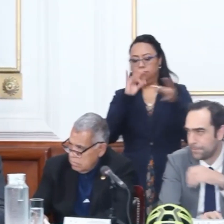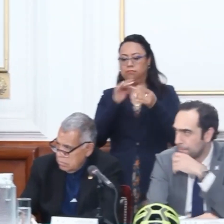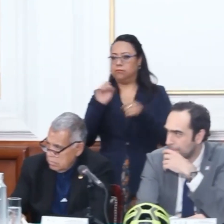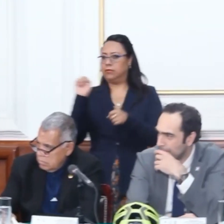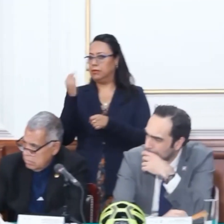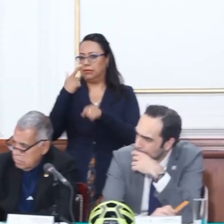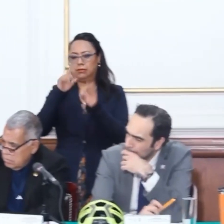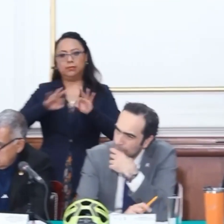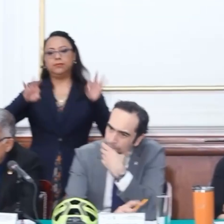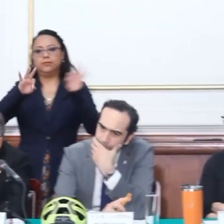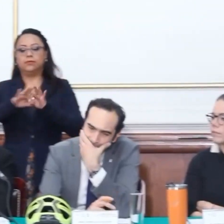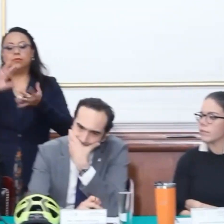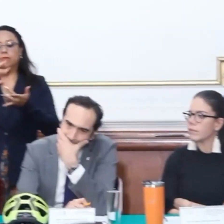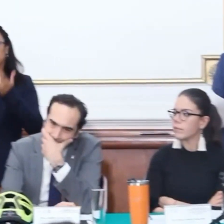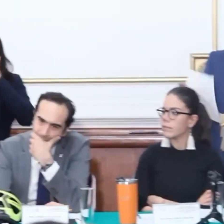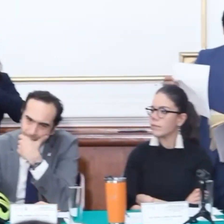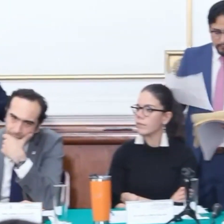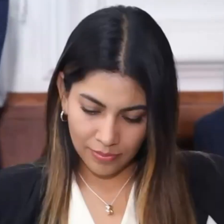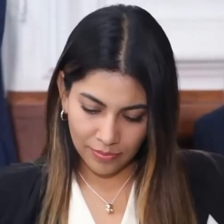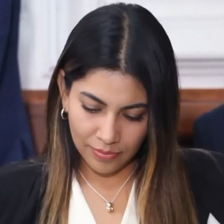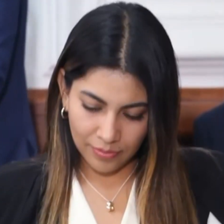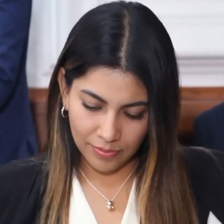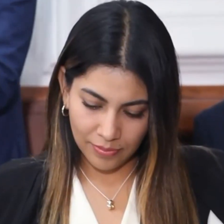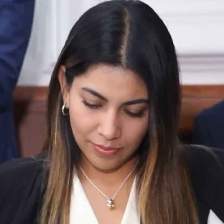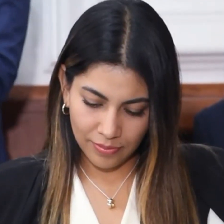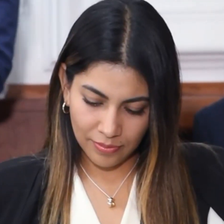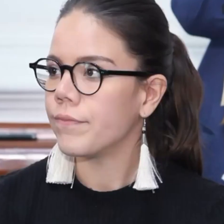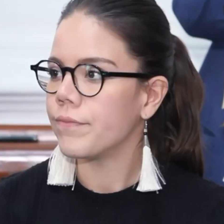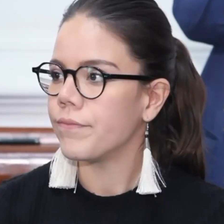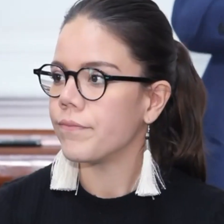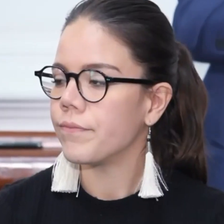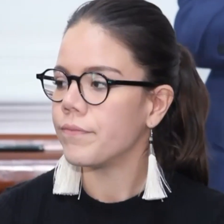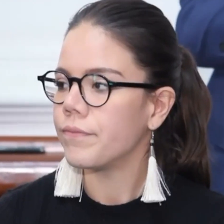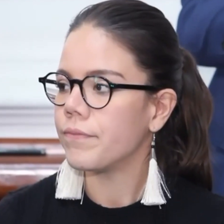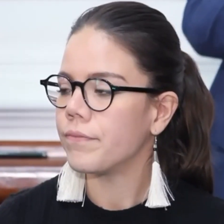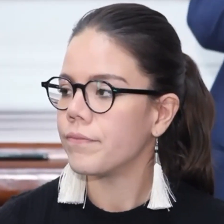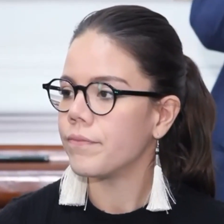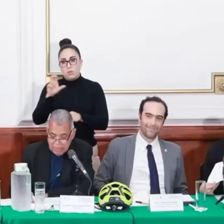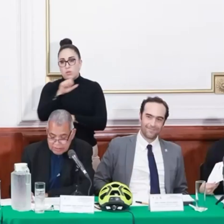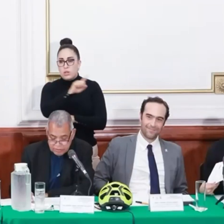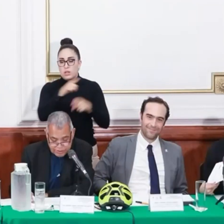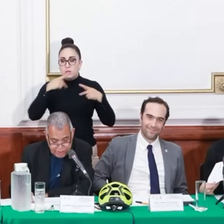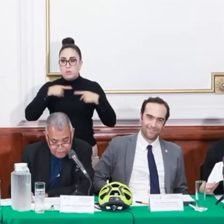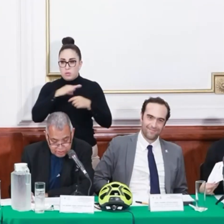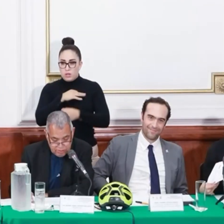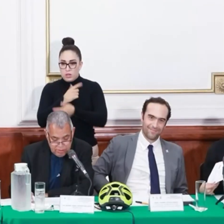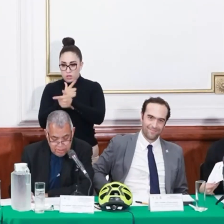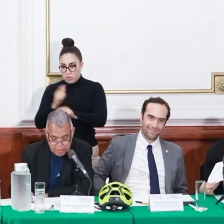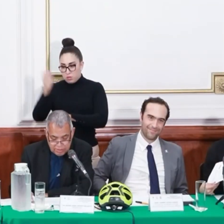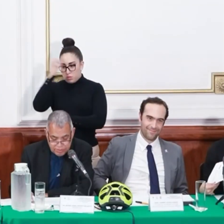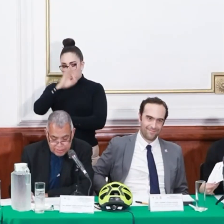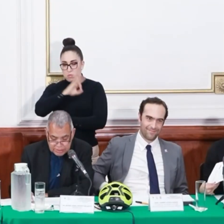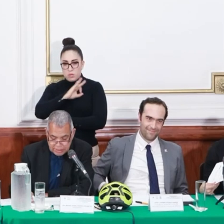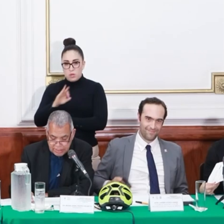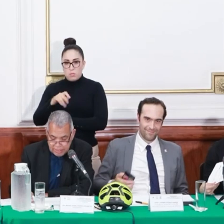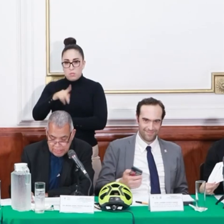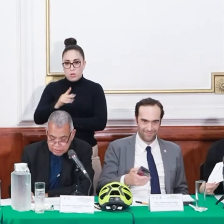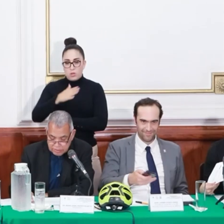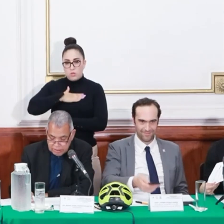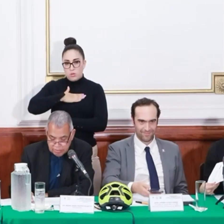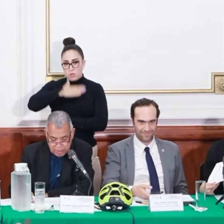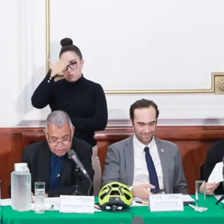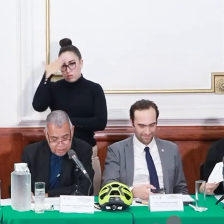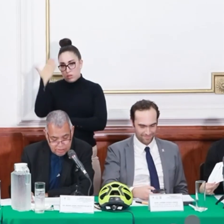las y los diputados locales manifestaron su postura respecto a las acciones de gobierno. Estoy cierto que el contraste de